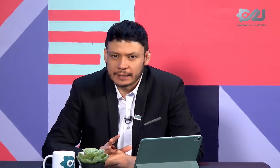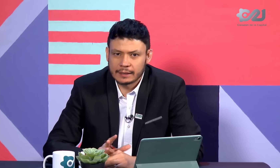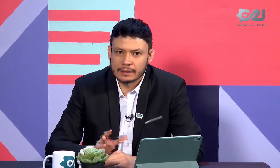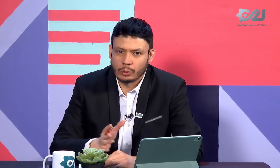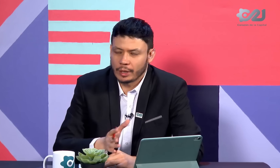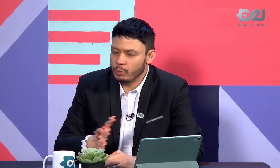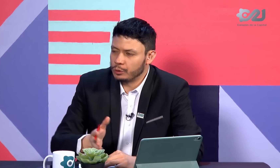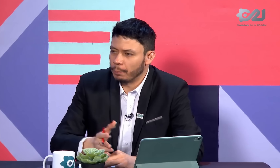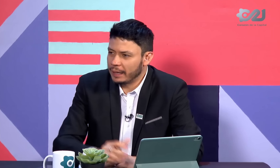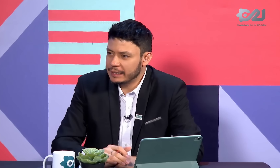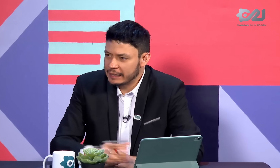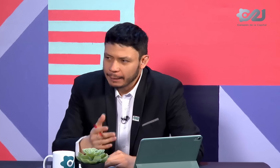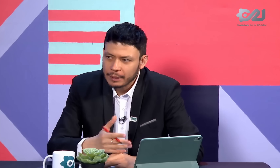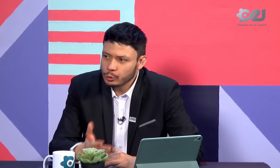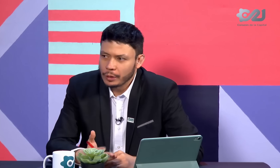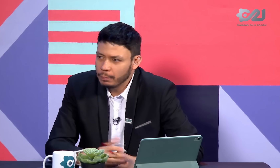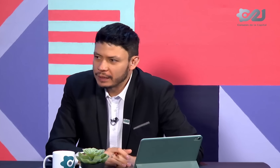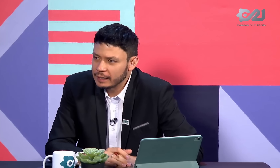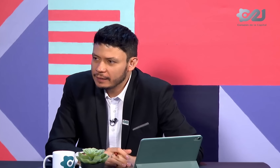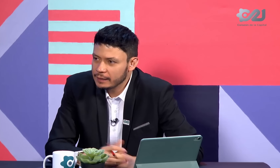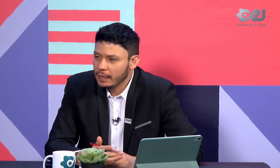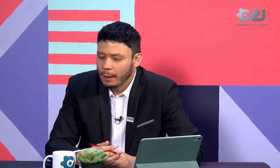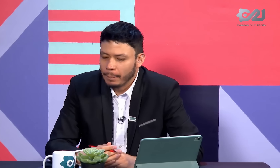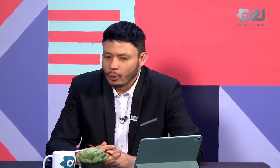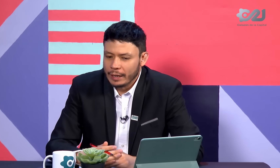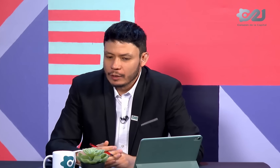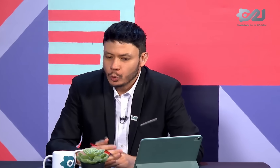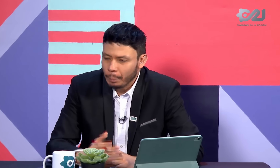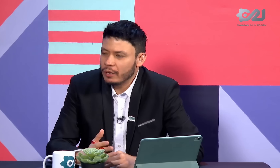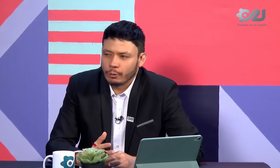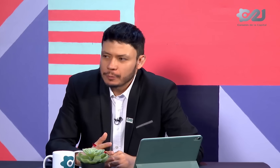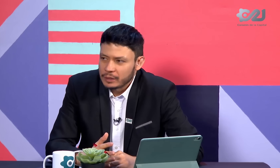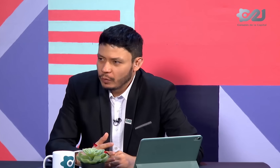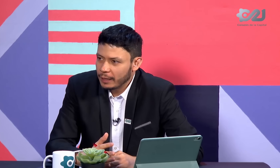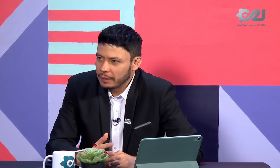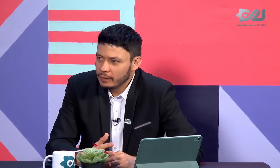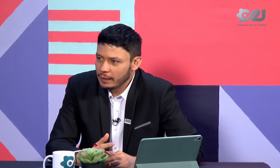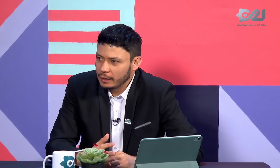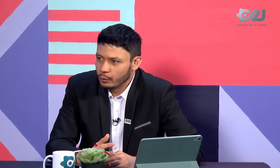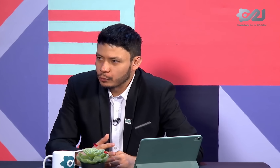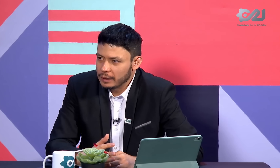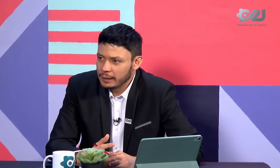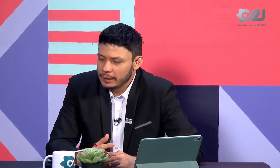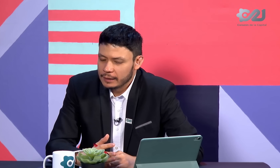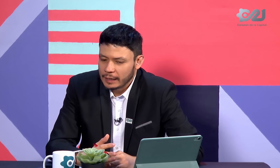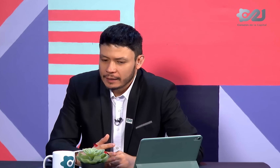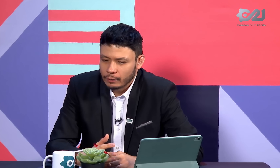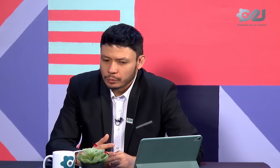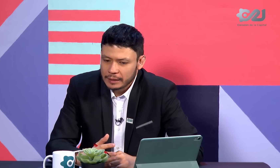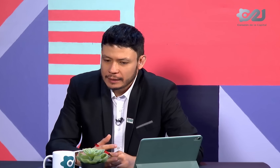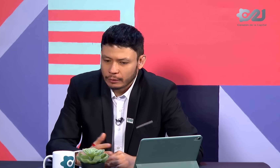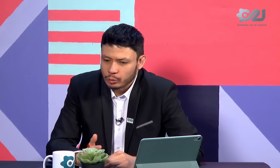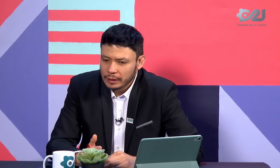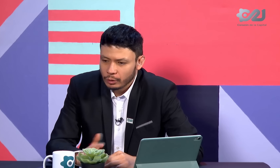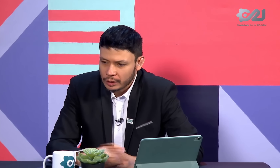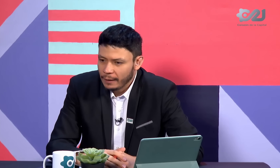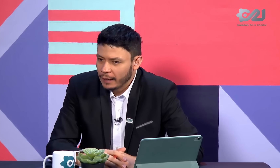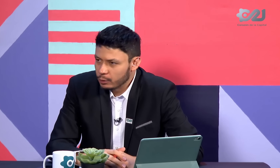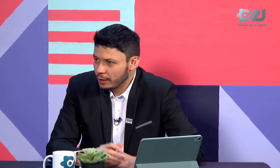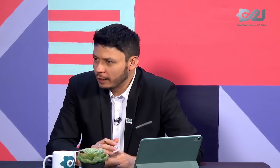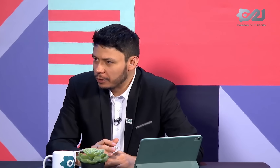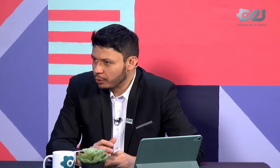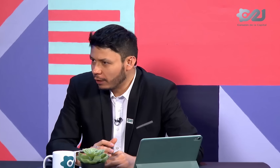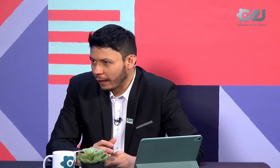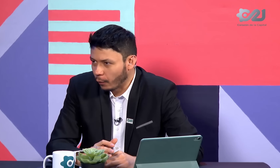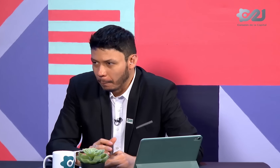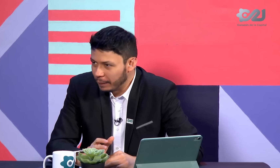de las agencias de seguridad de nuestro país, que siempre estuvieron presentes, pero en su periodo específicamente, en 2006, de 2006 a 2012, es